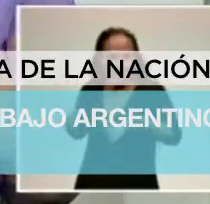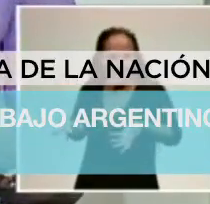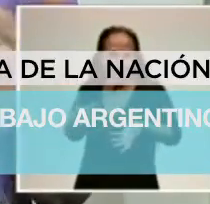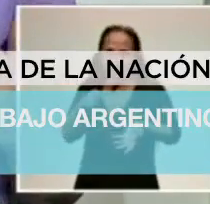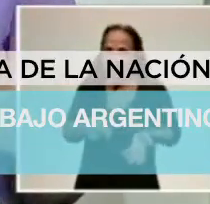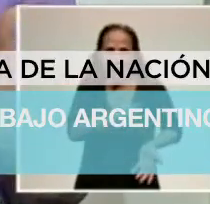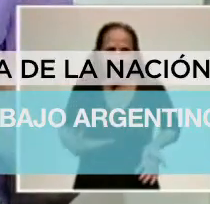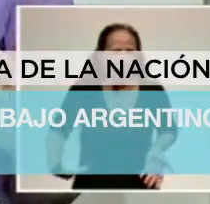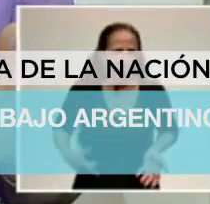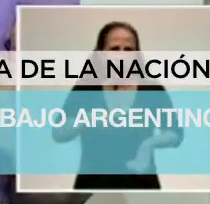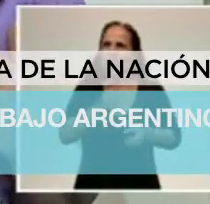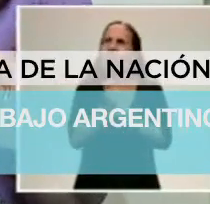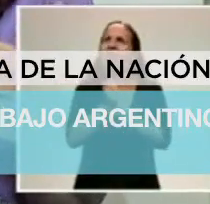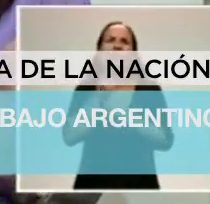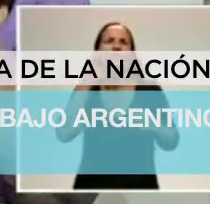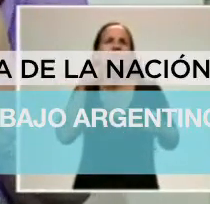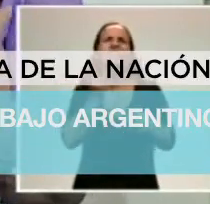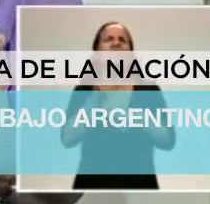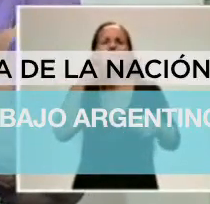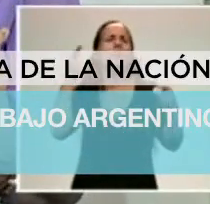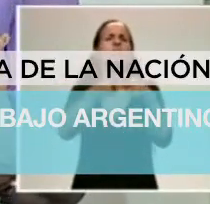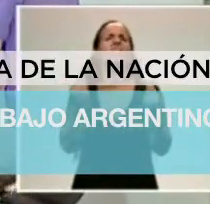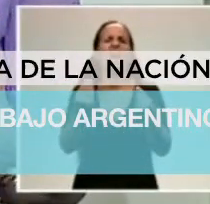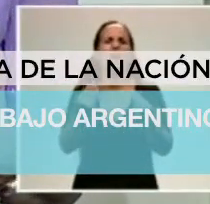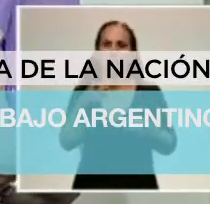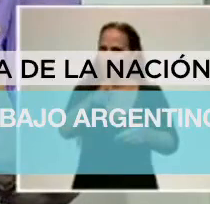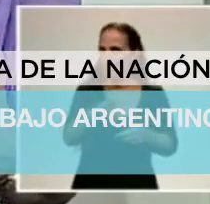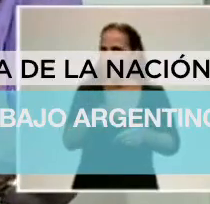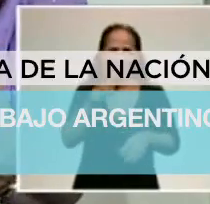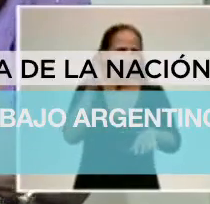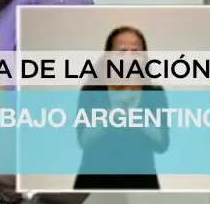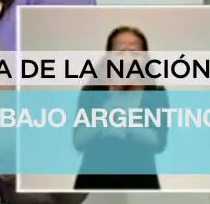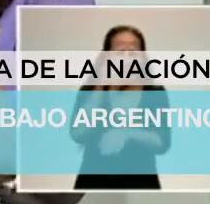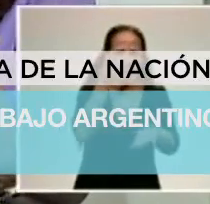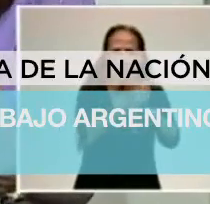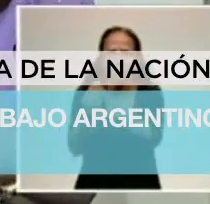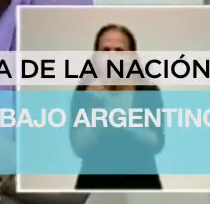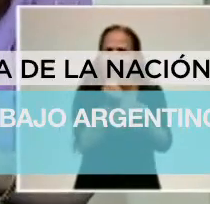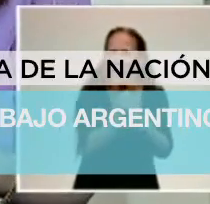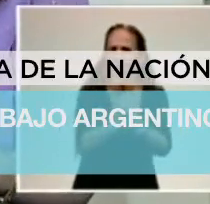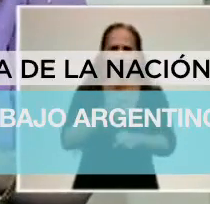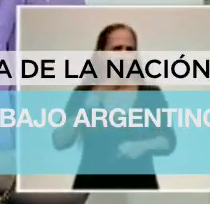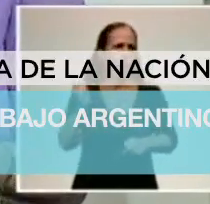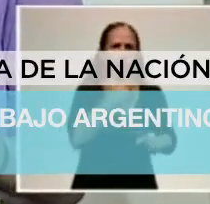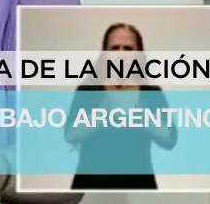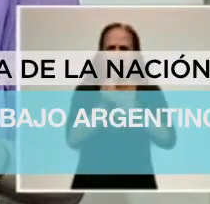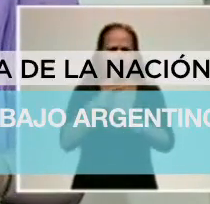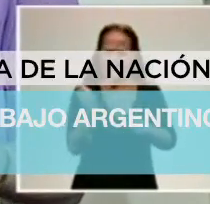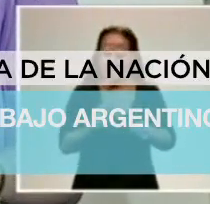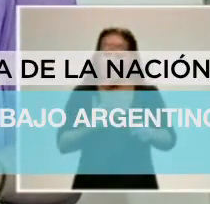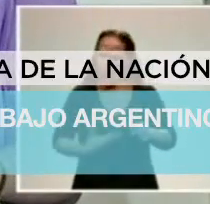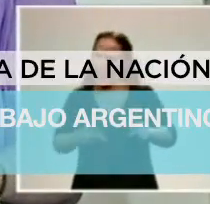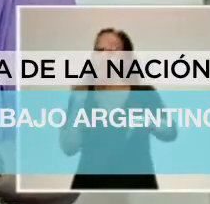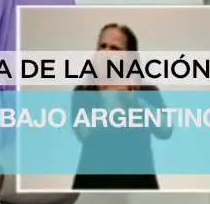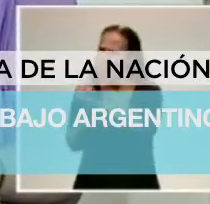por defender el trabajo argentino y a los empresarios argentinos como tal vez ningún otro gobierno lo